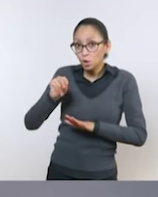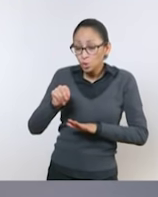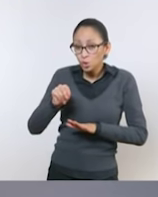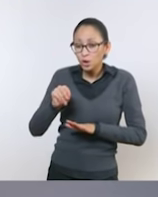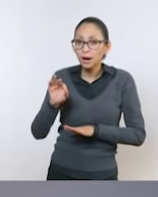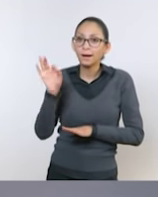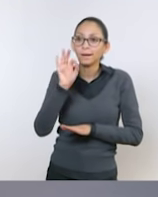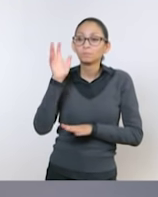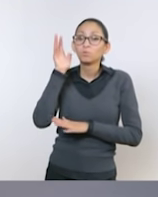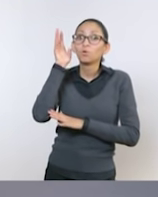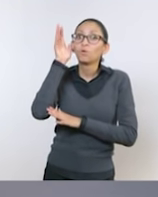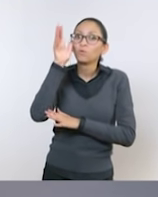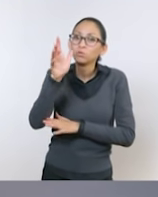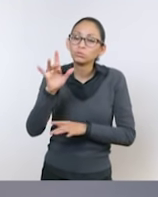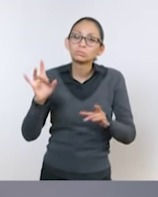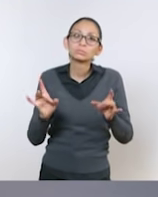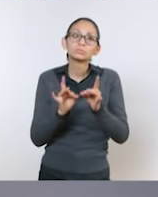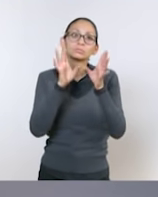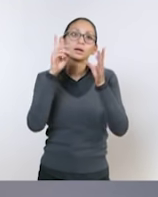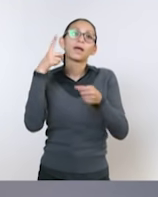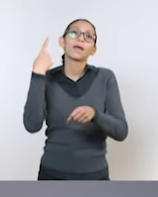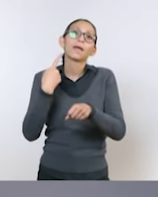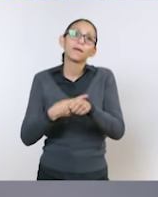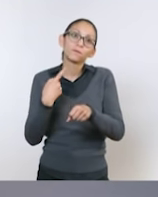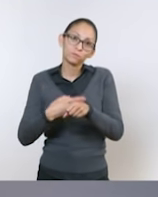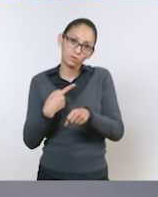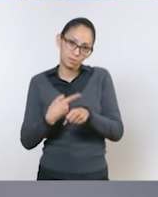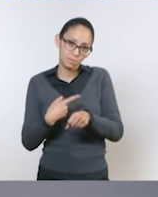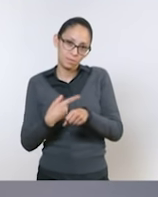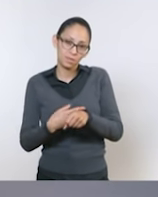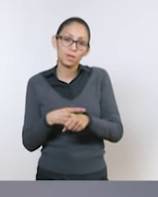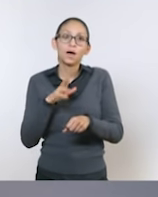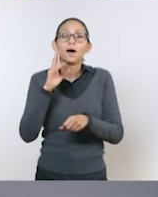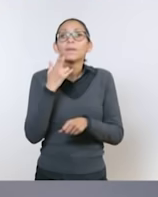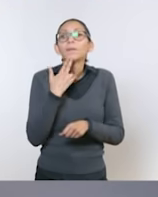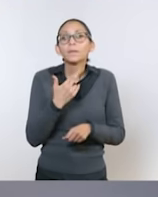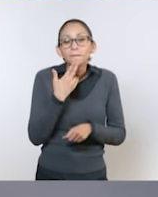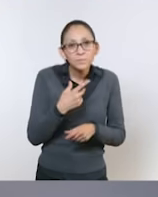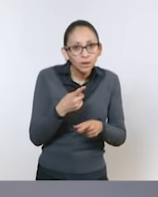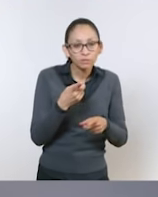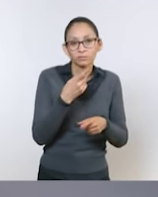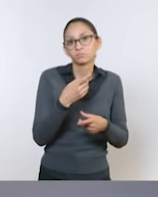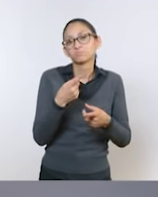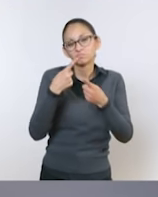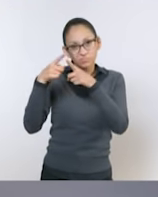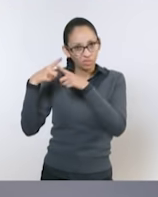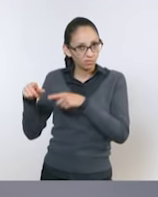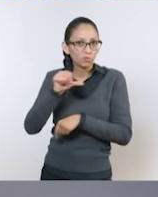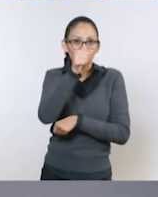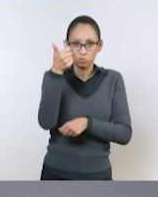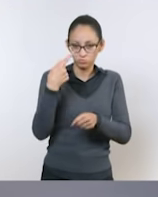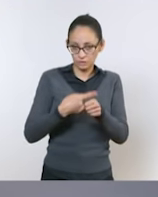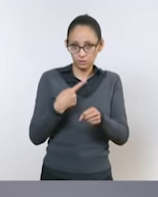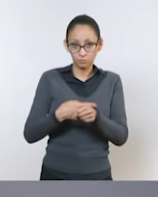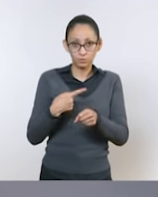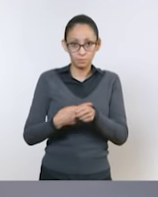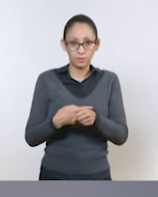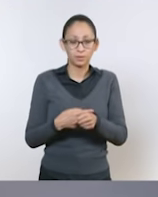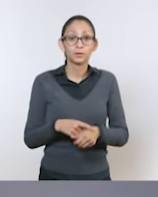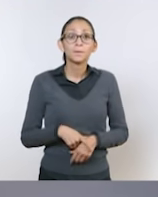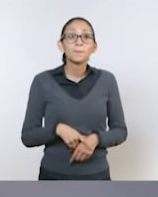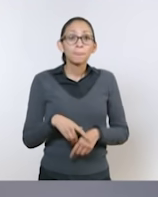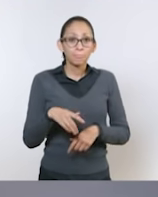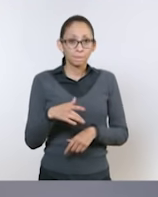frenamos el avance de estas condiciones, podemos desencadenar otras enfermedades como cardiovasculares o diabetes, entre